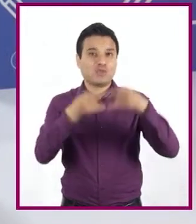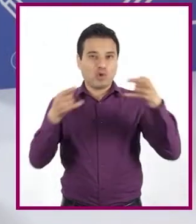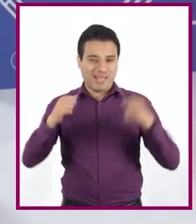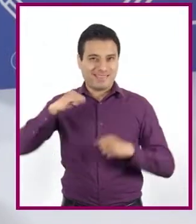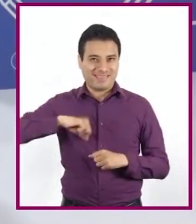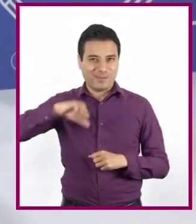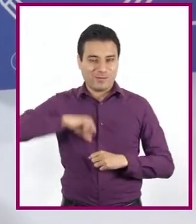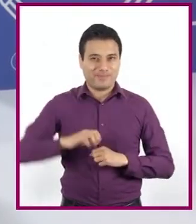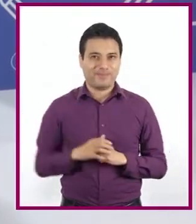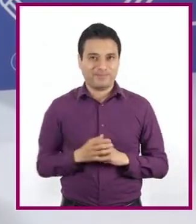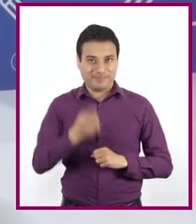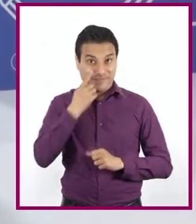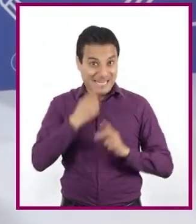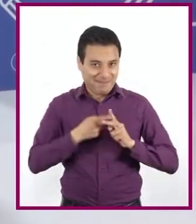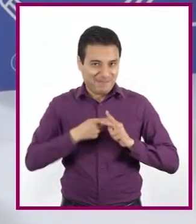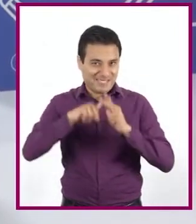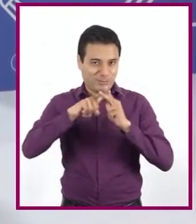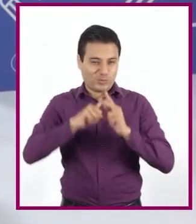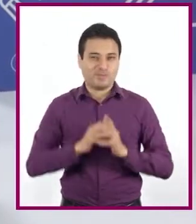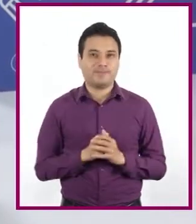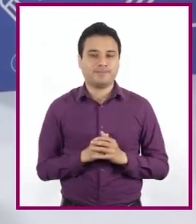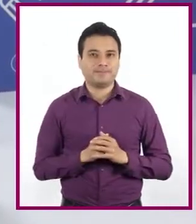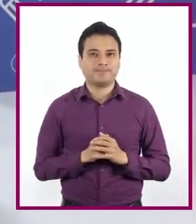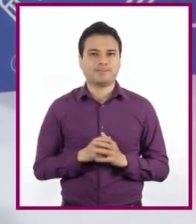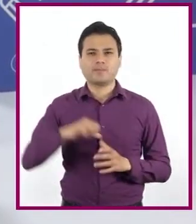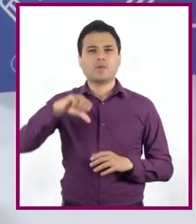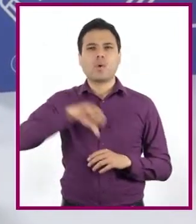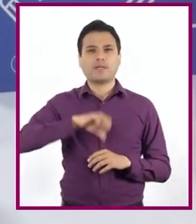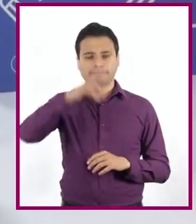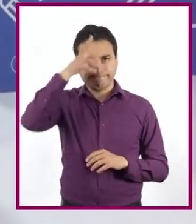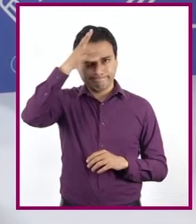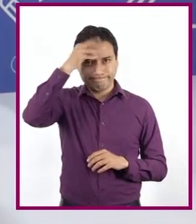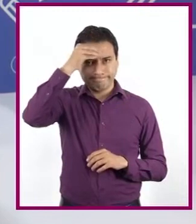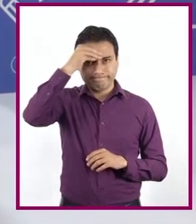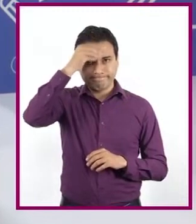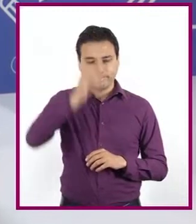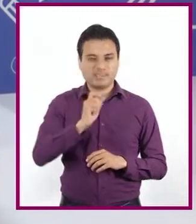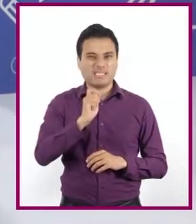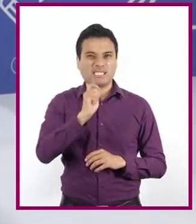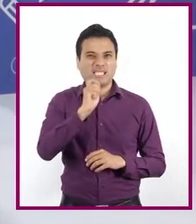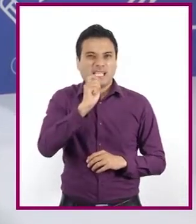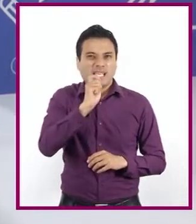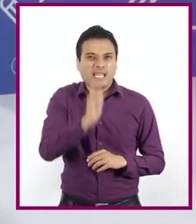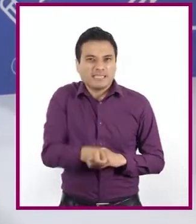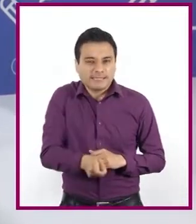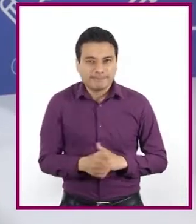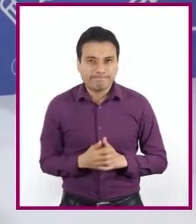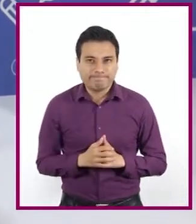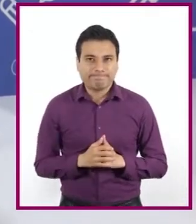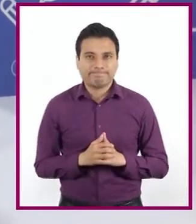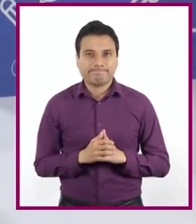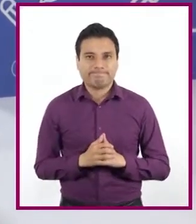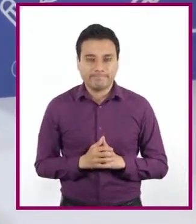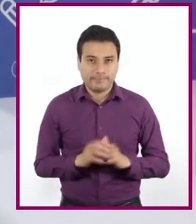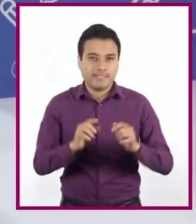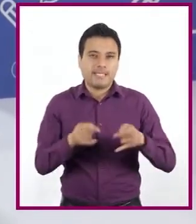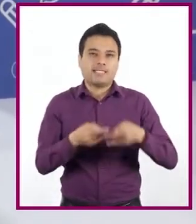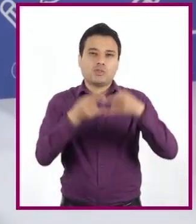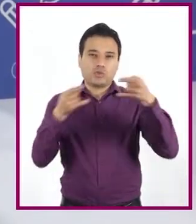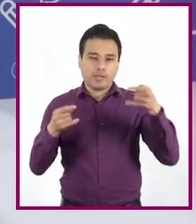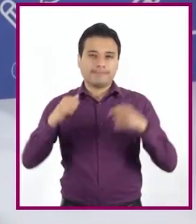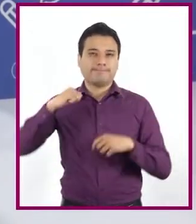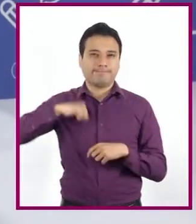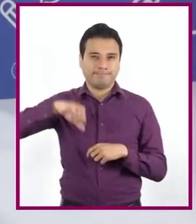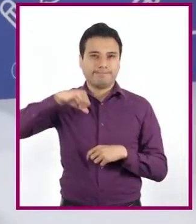¡Aquí vamos! Nuestro aprendizaje esperado en esta sesión es: recopila leyendas populares